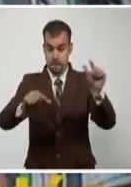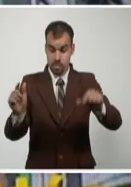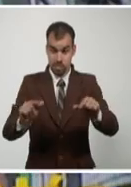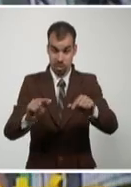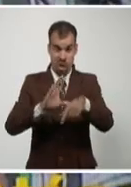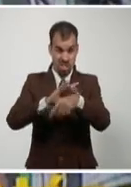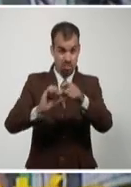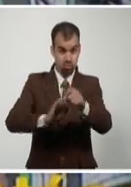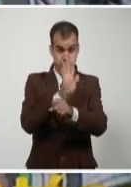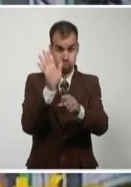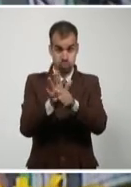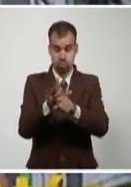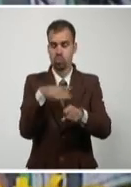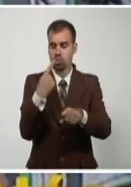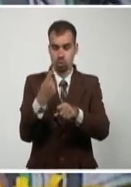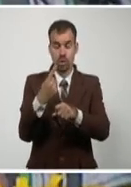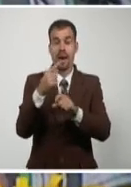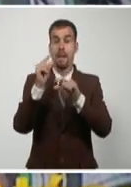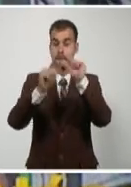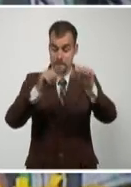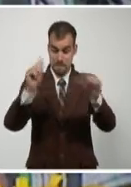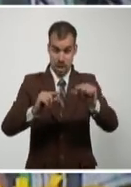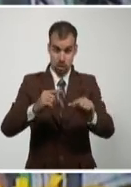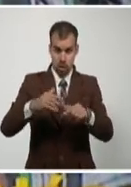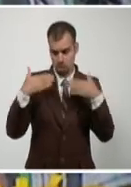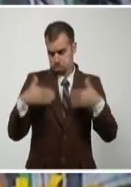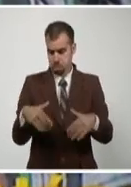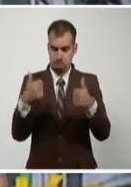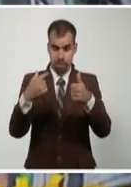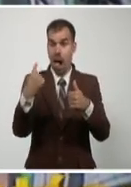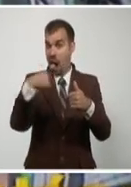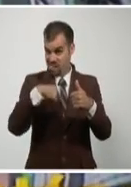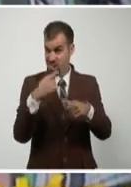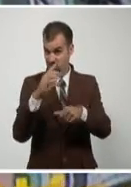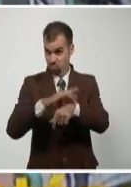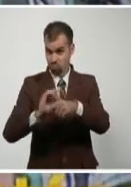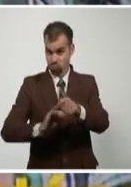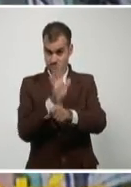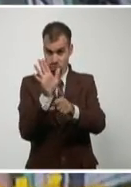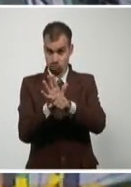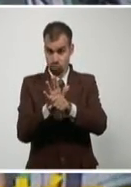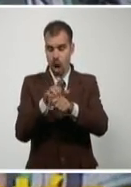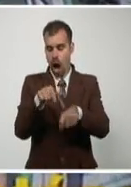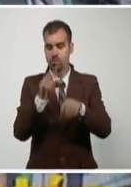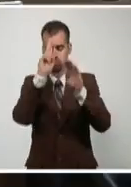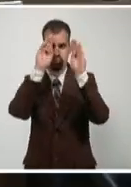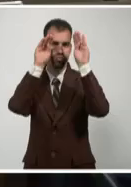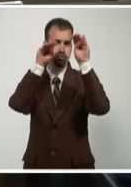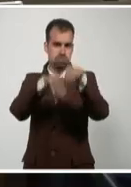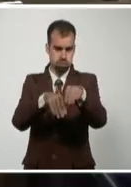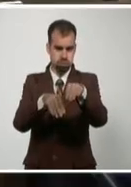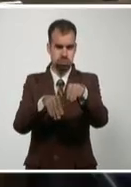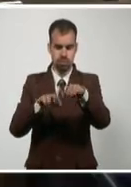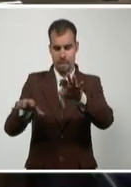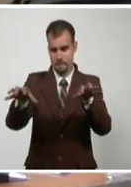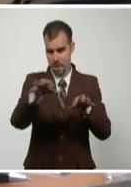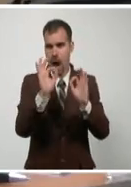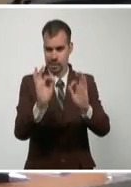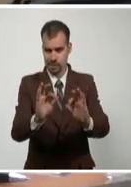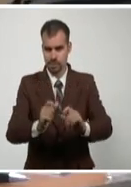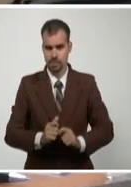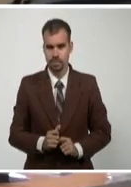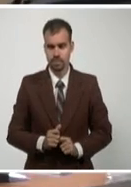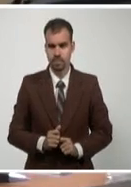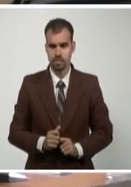asimilar los casos asintomáticos y poder ingresar los casos sospechosos. El viceprimer